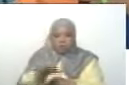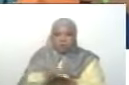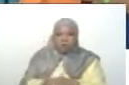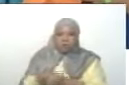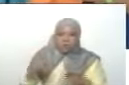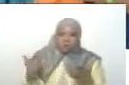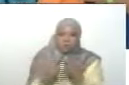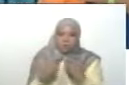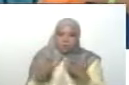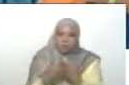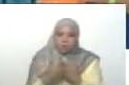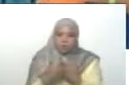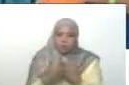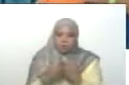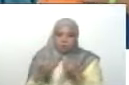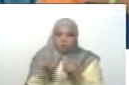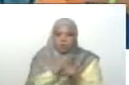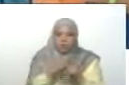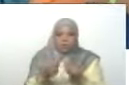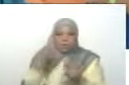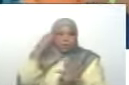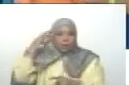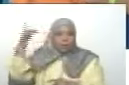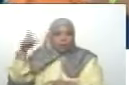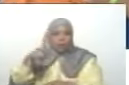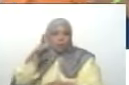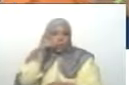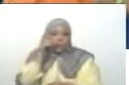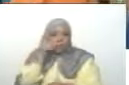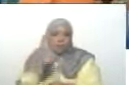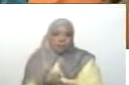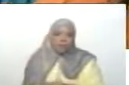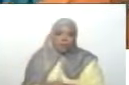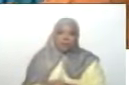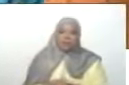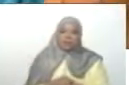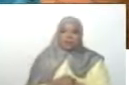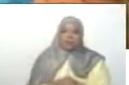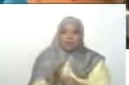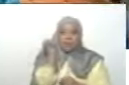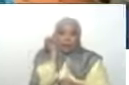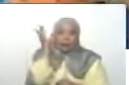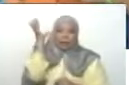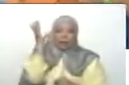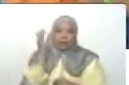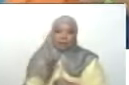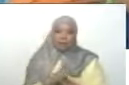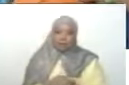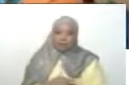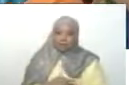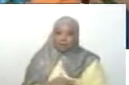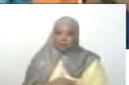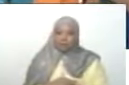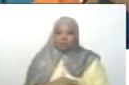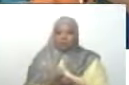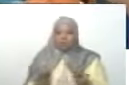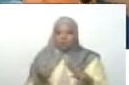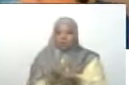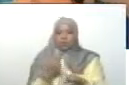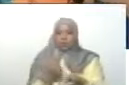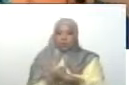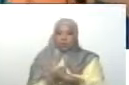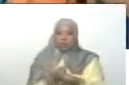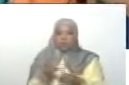la Batalla de José Tomás bobz todo esto creativo tu papá un poquito cuándo empezaste